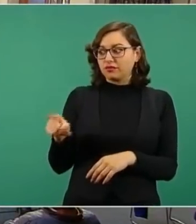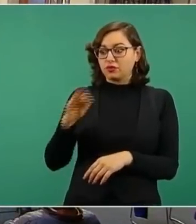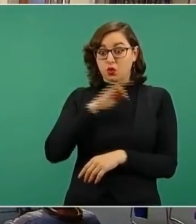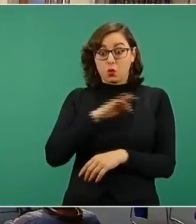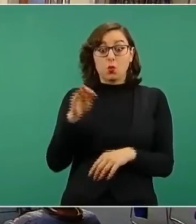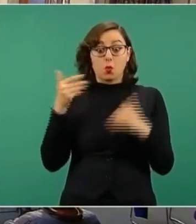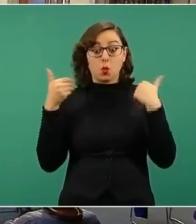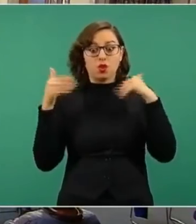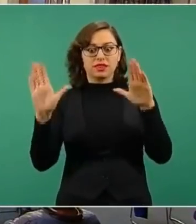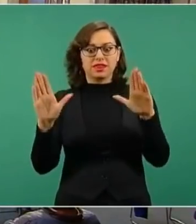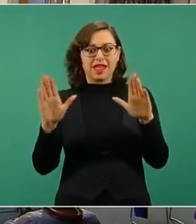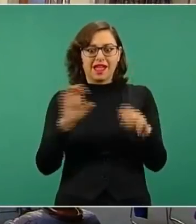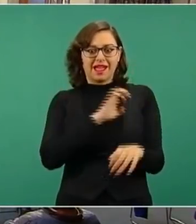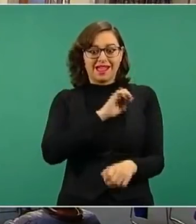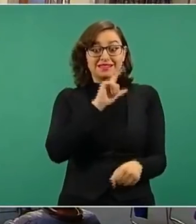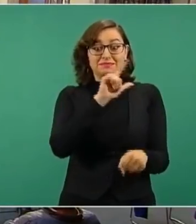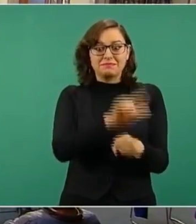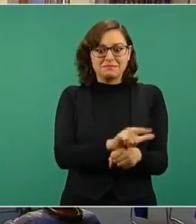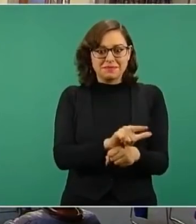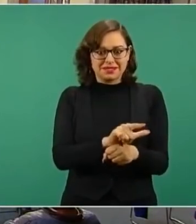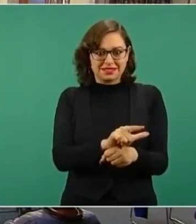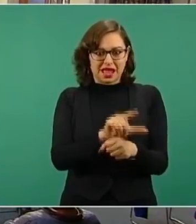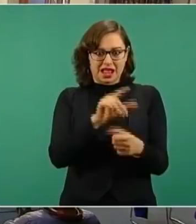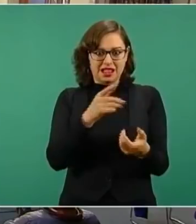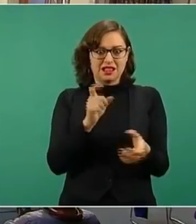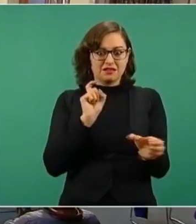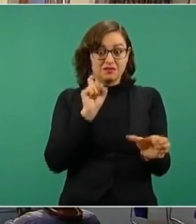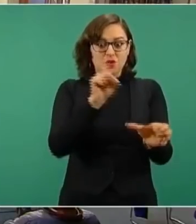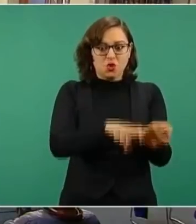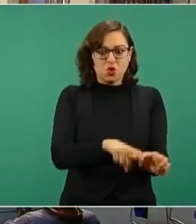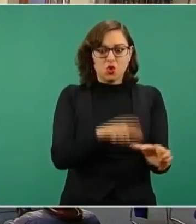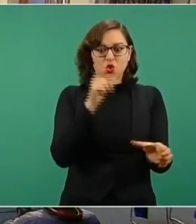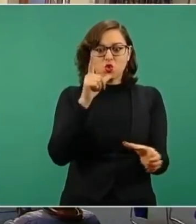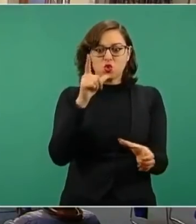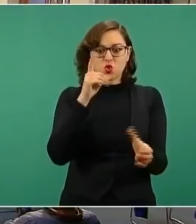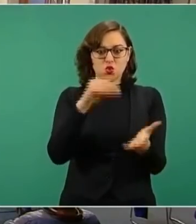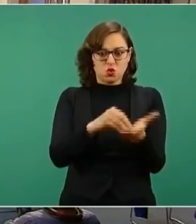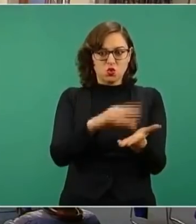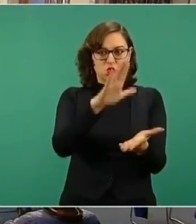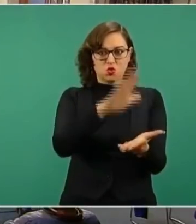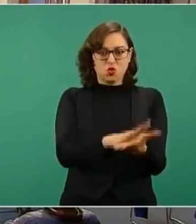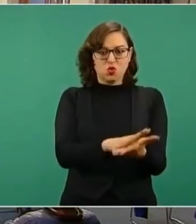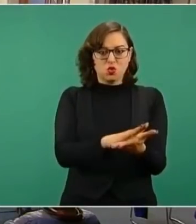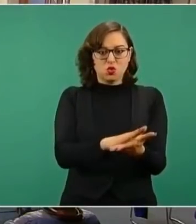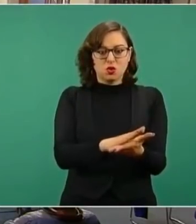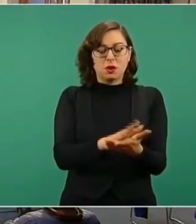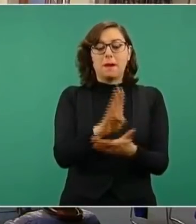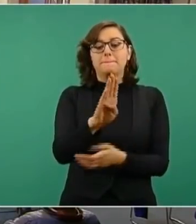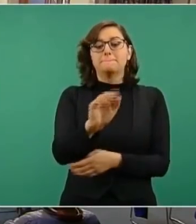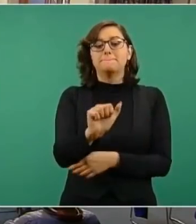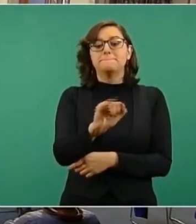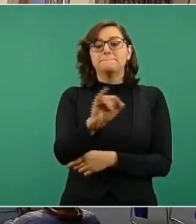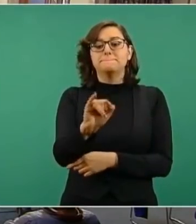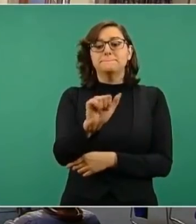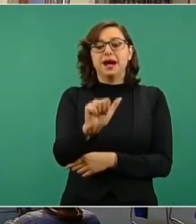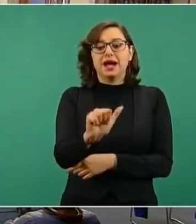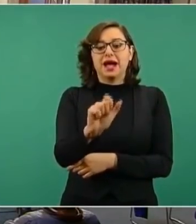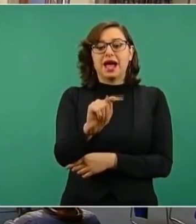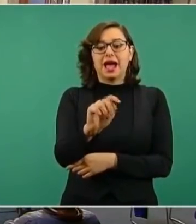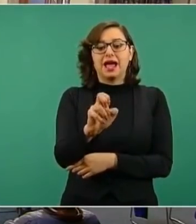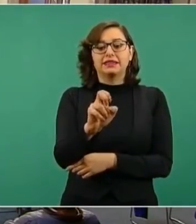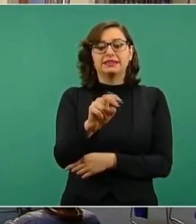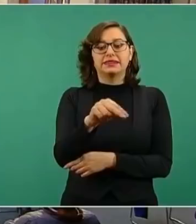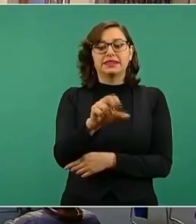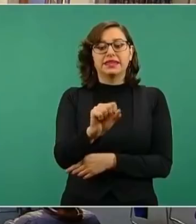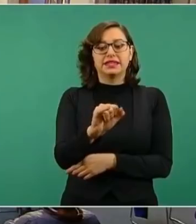tarifa, que es una tarifa que le llaman de baja tensión, ¿no?